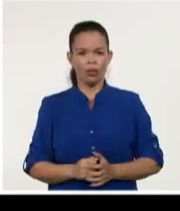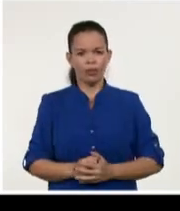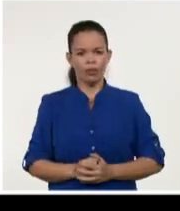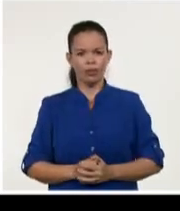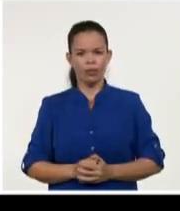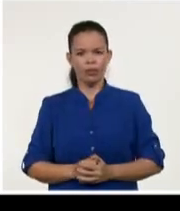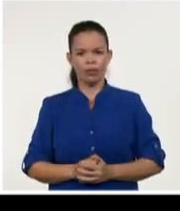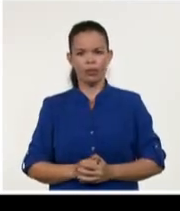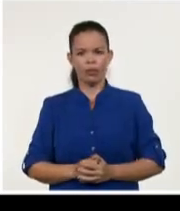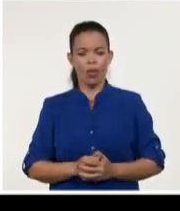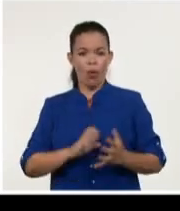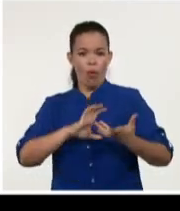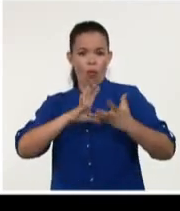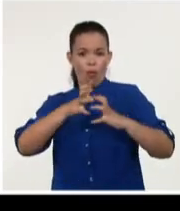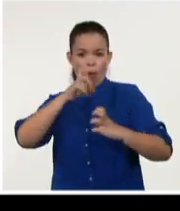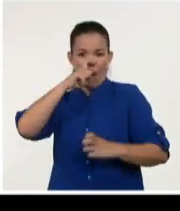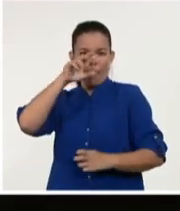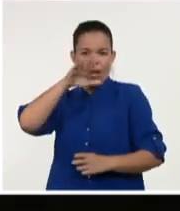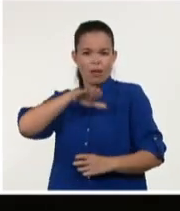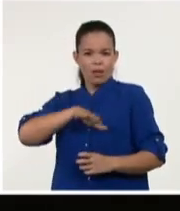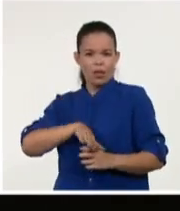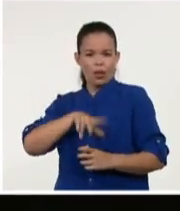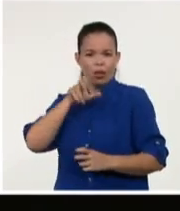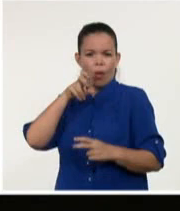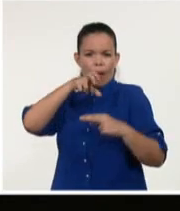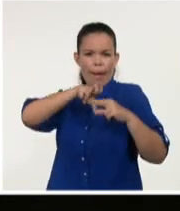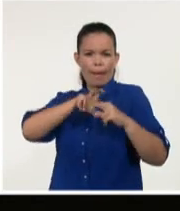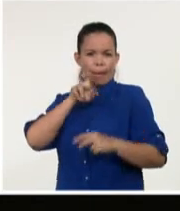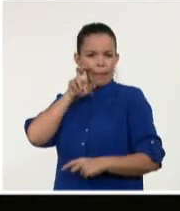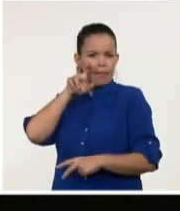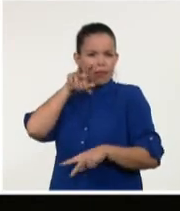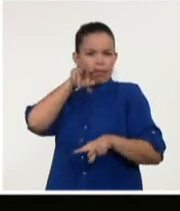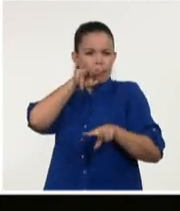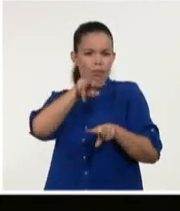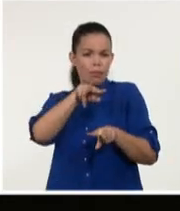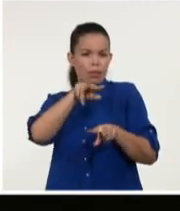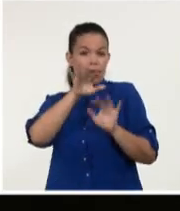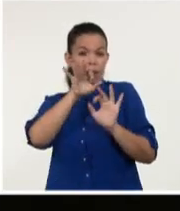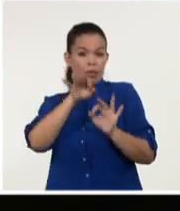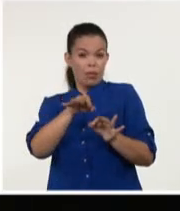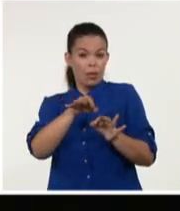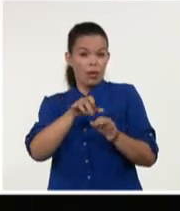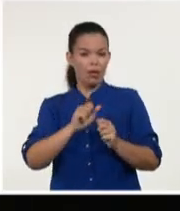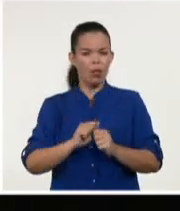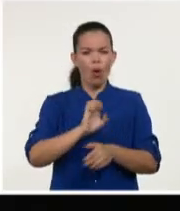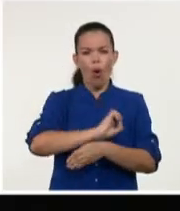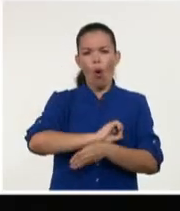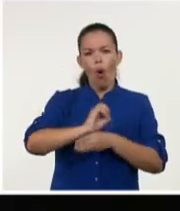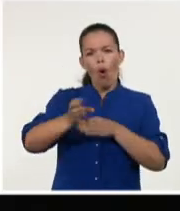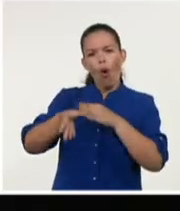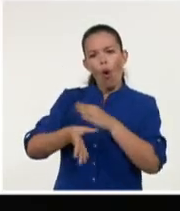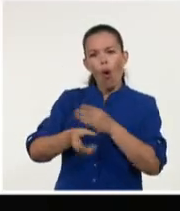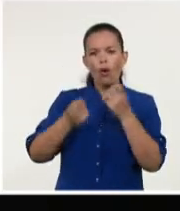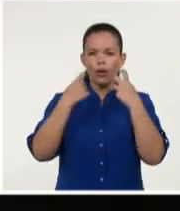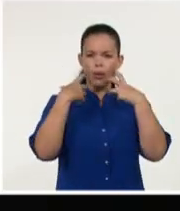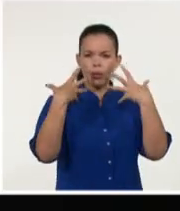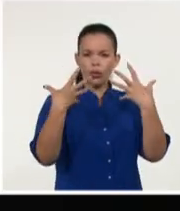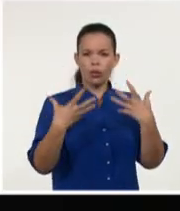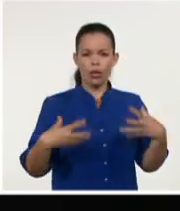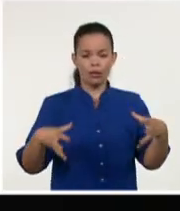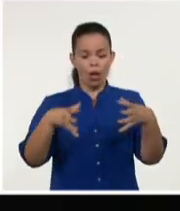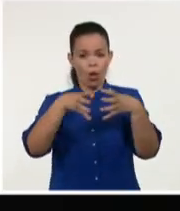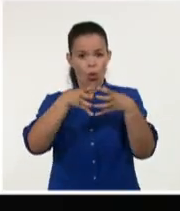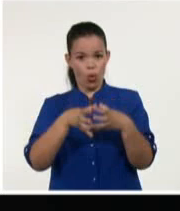de un niño, la versión contemporánea de la obra Carmen, del coreógrafo sueco Johan Inger para la Compañía Nacional de Danza de